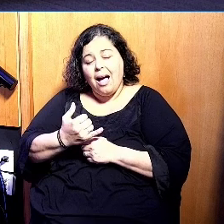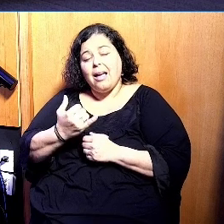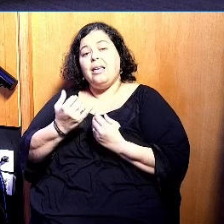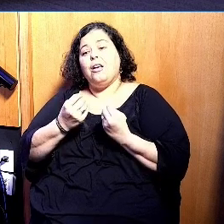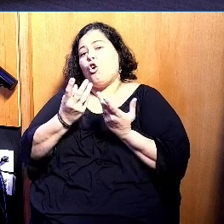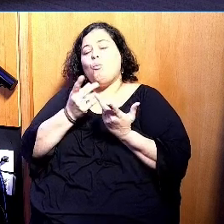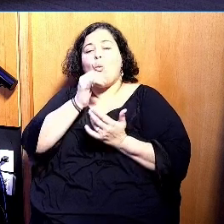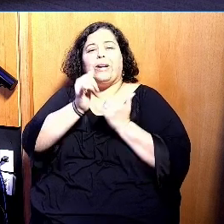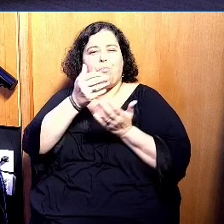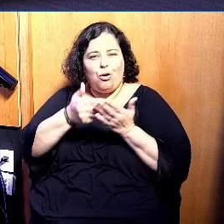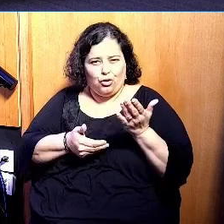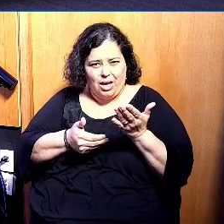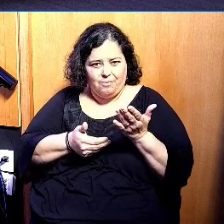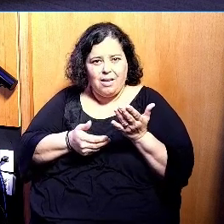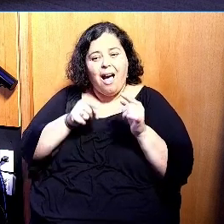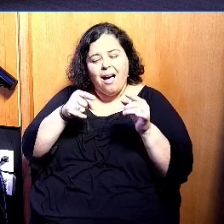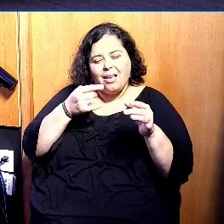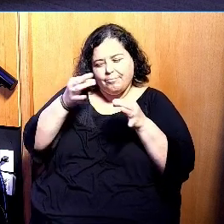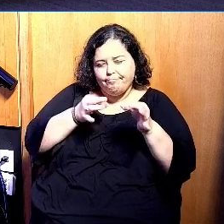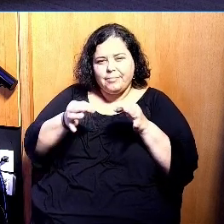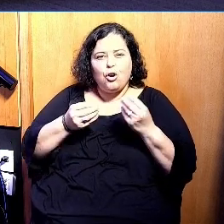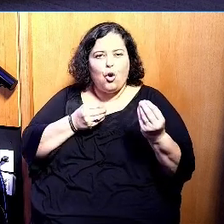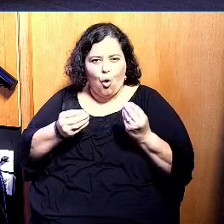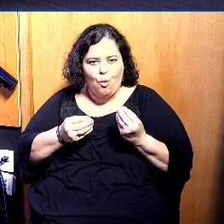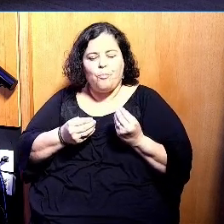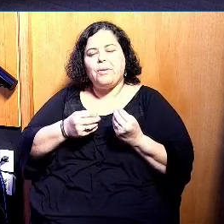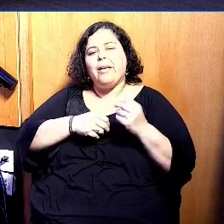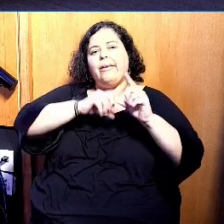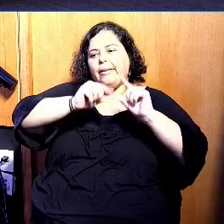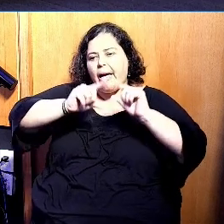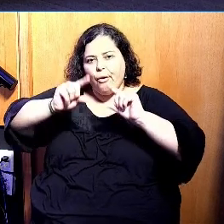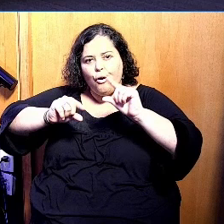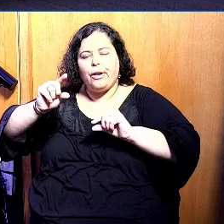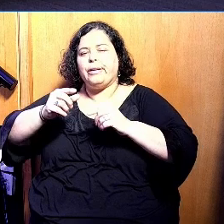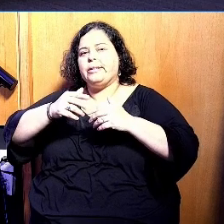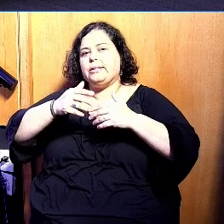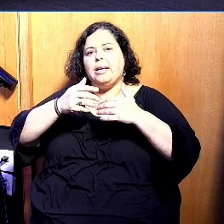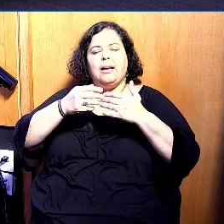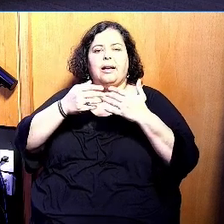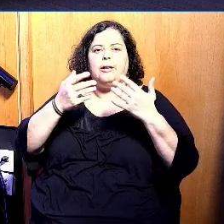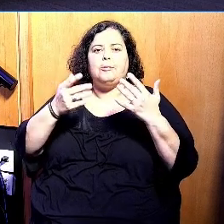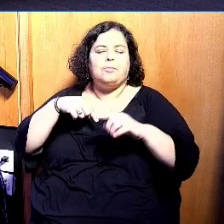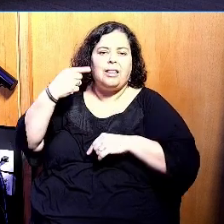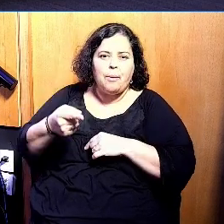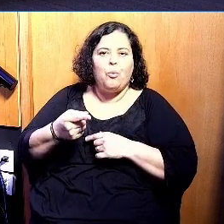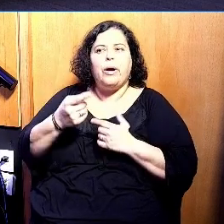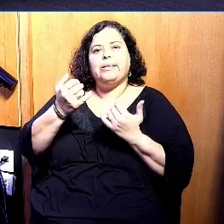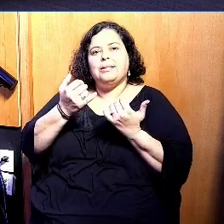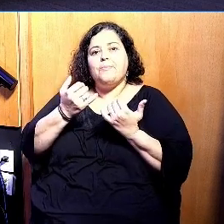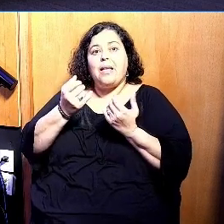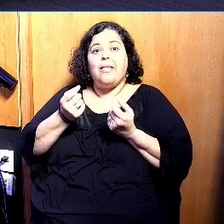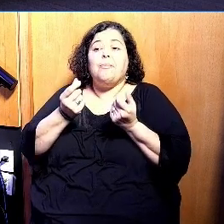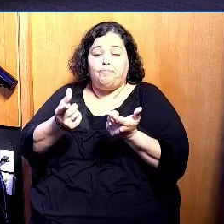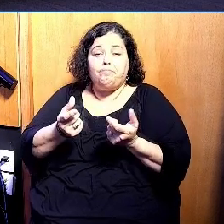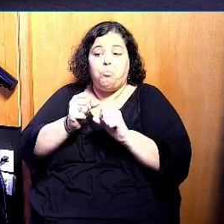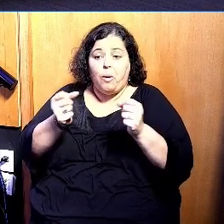reporte en el cual definimos las medidas, las dimensiones, indicadores, que después disponibilizan la información para